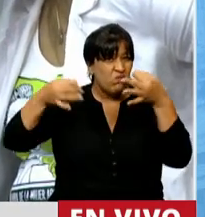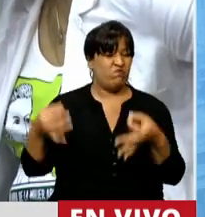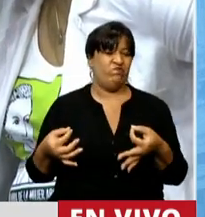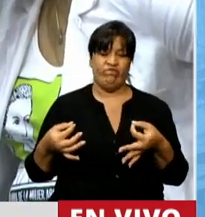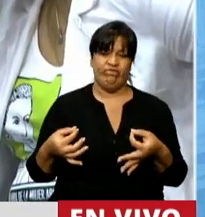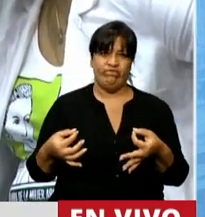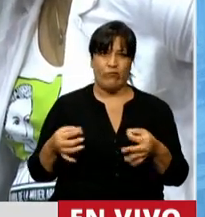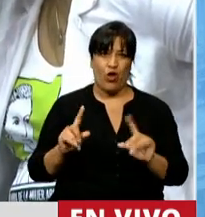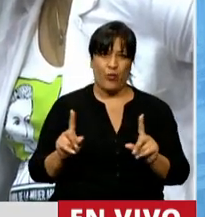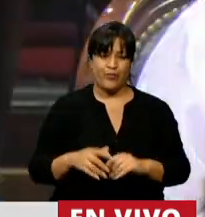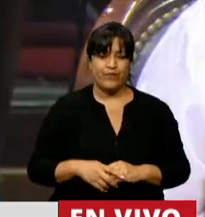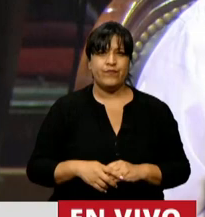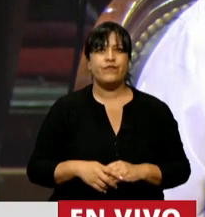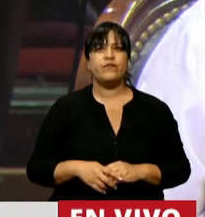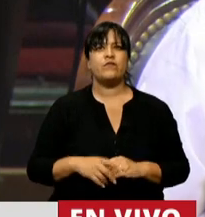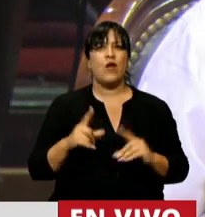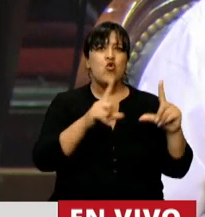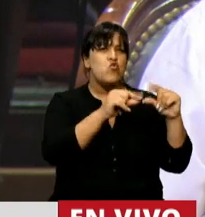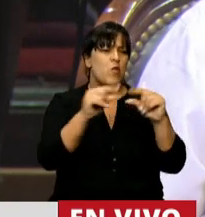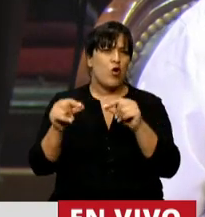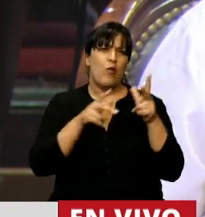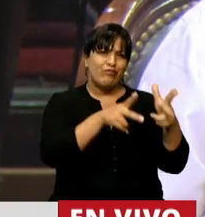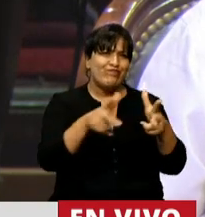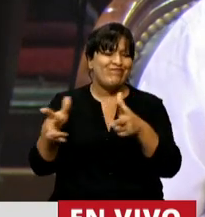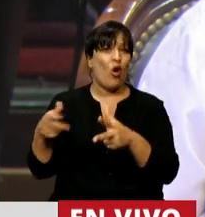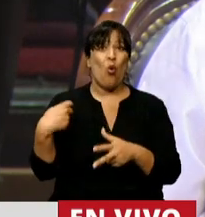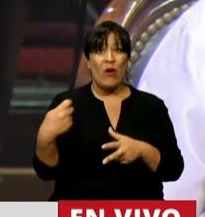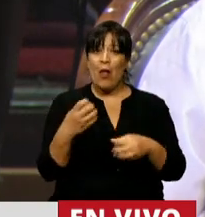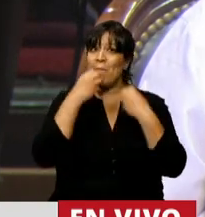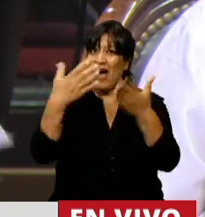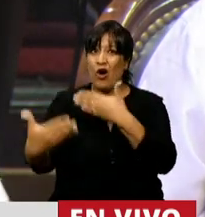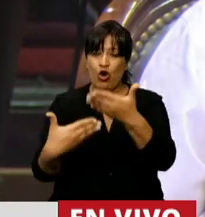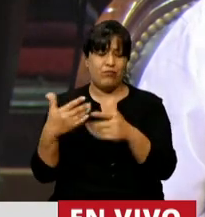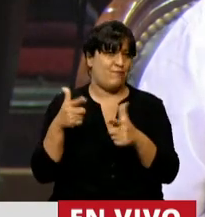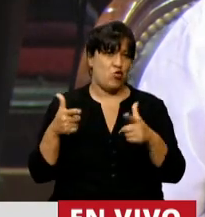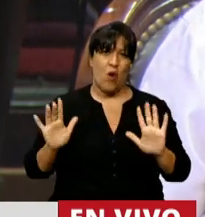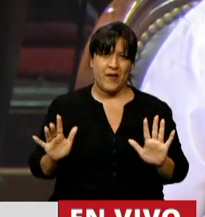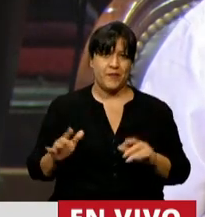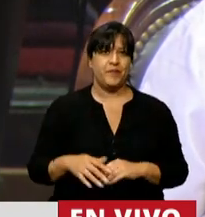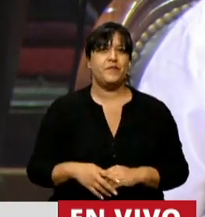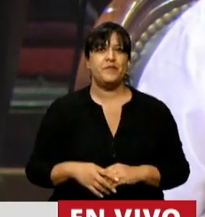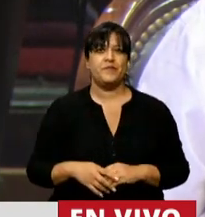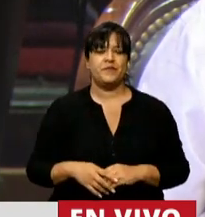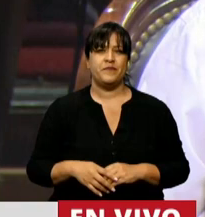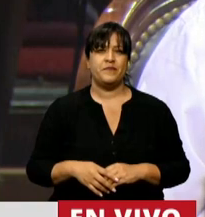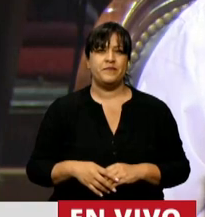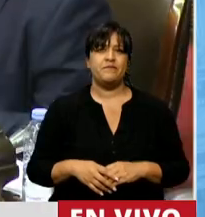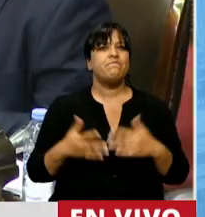no. Con todas estas cifras queda claro que los jubilados no van a poder mejorar. Así que,